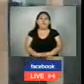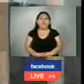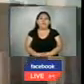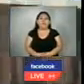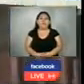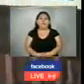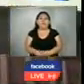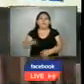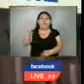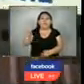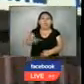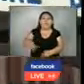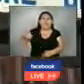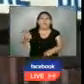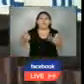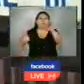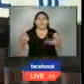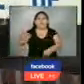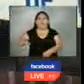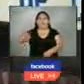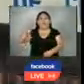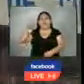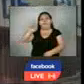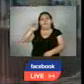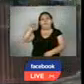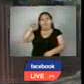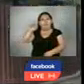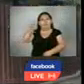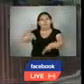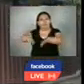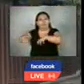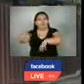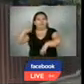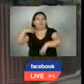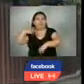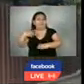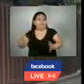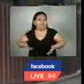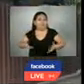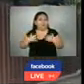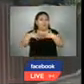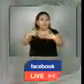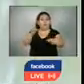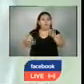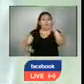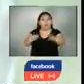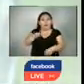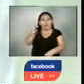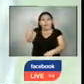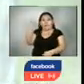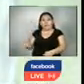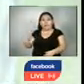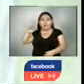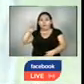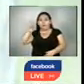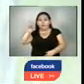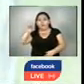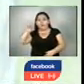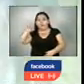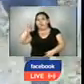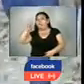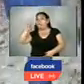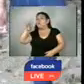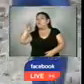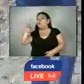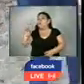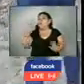Este día en el Centro Judicial de Ciudad Barrios, Departamento de San Miguel, se llevó a cabo la audiencia inicial en contra del imputado Eduardo Vladimir Martínez Amaya,